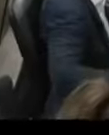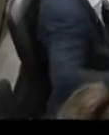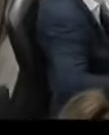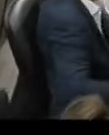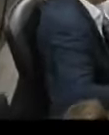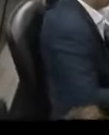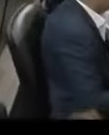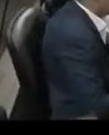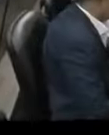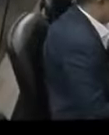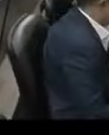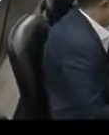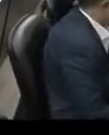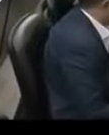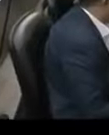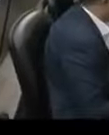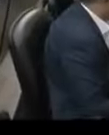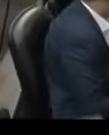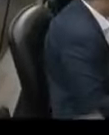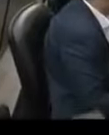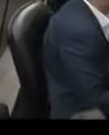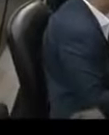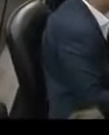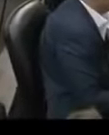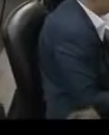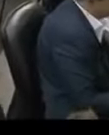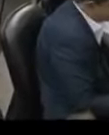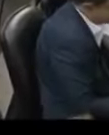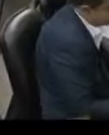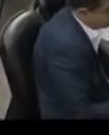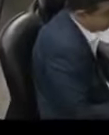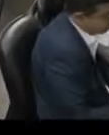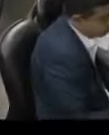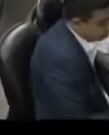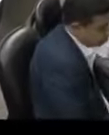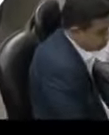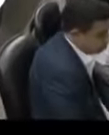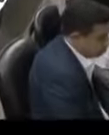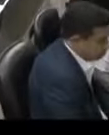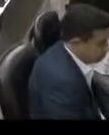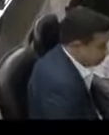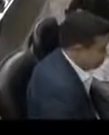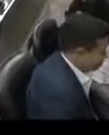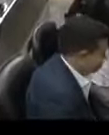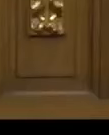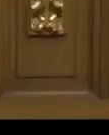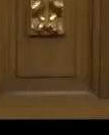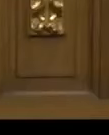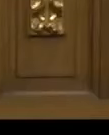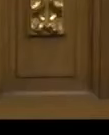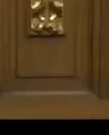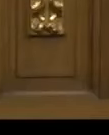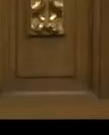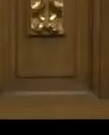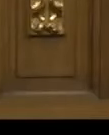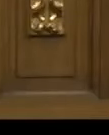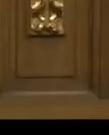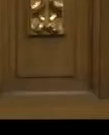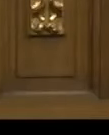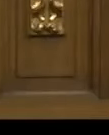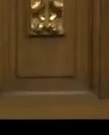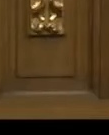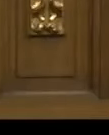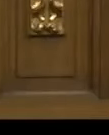acciones afirmativas mediante la adopción de las cuotas de género que conduzcan a la paridad 50-50, que es lo que hoy